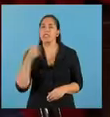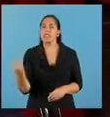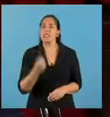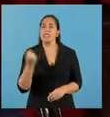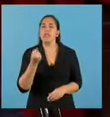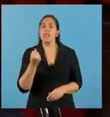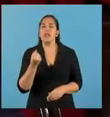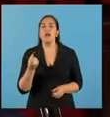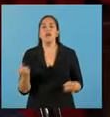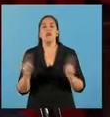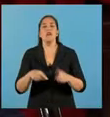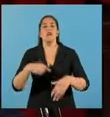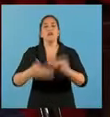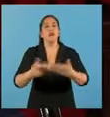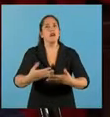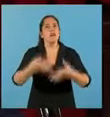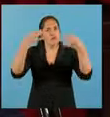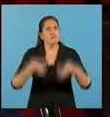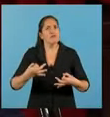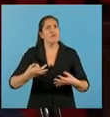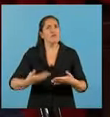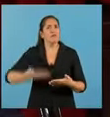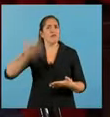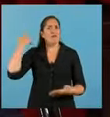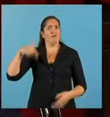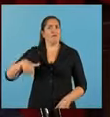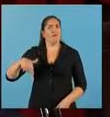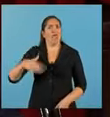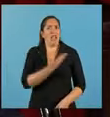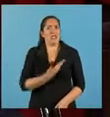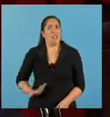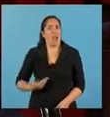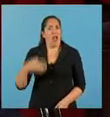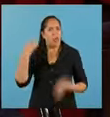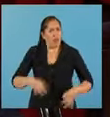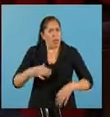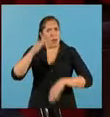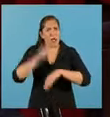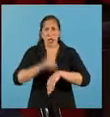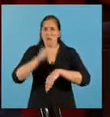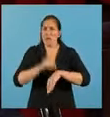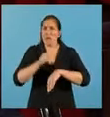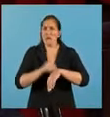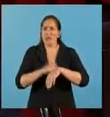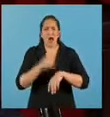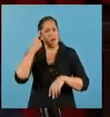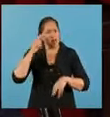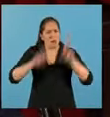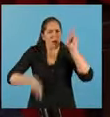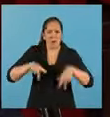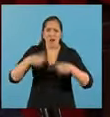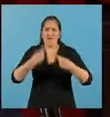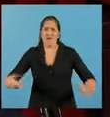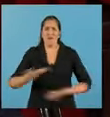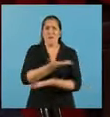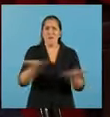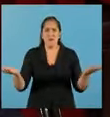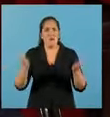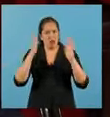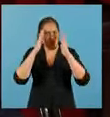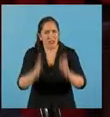con celeridad el papel que históricamente le correspondió al Estado en cuanto responsable de las políticas públicas que garantizan